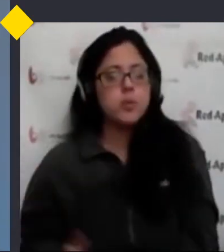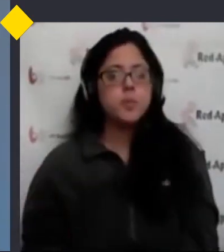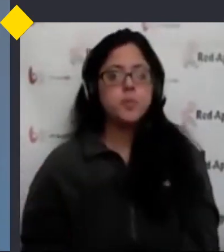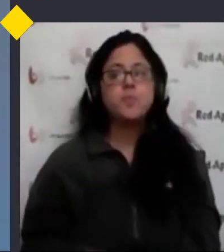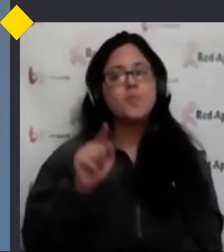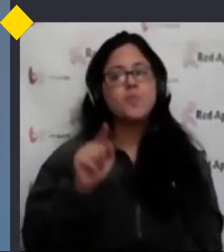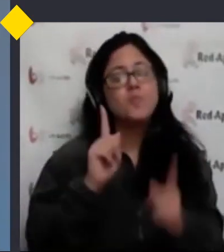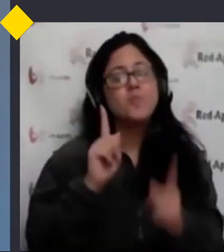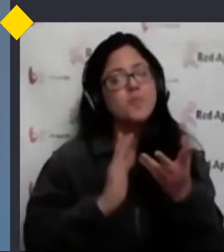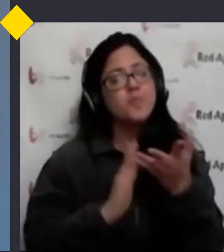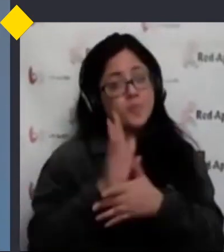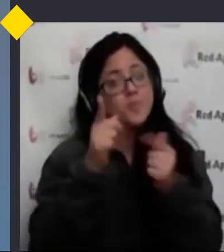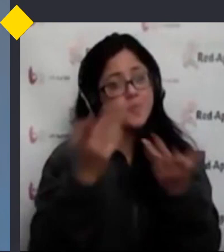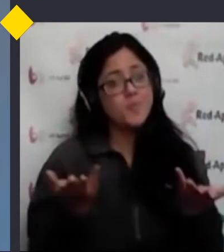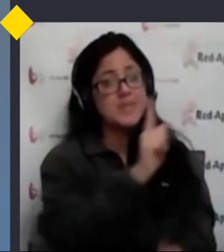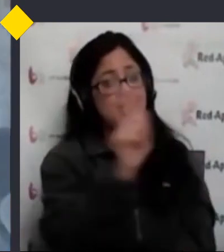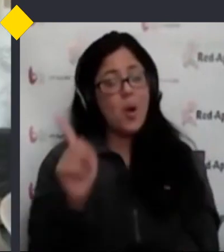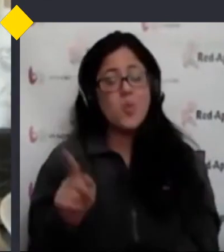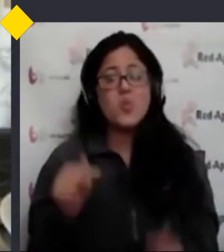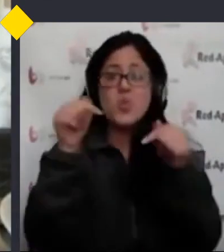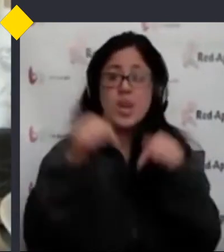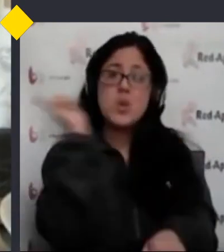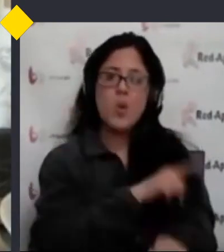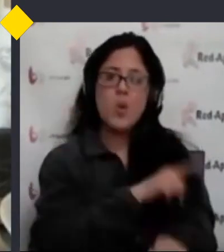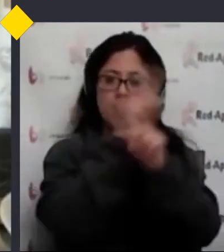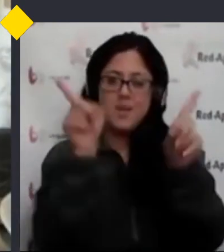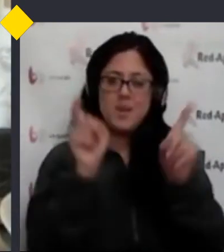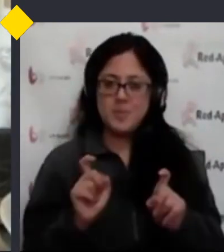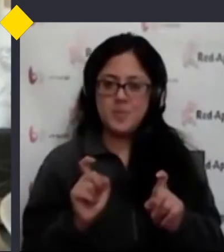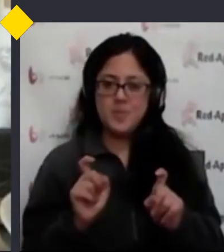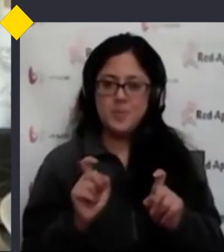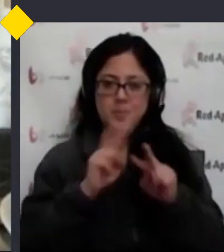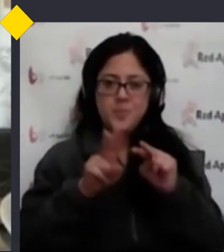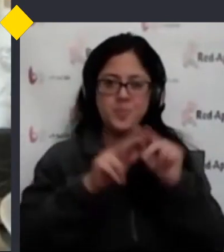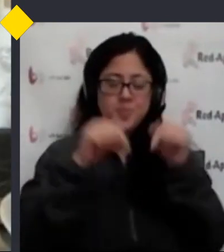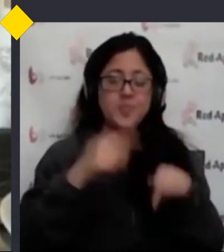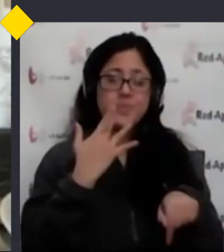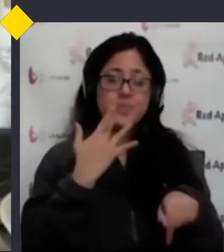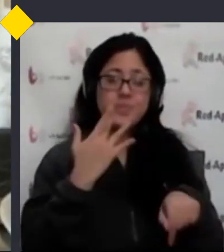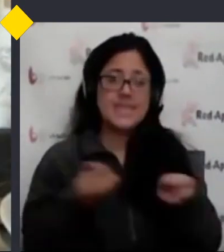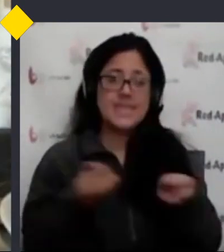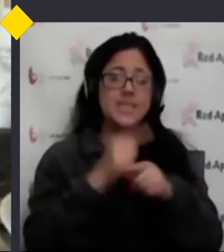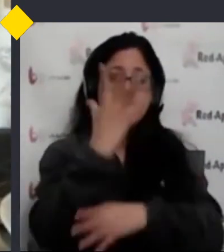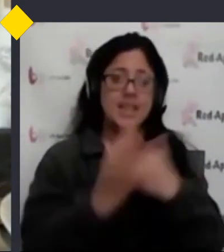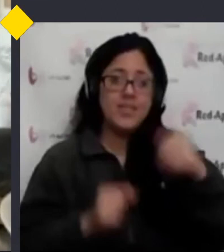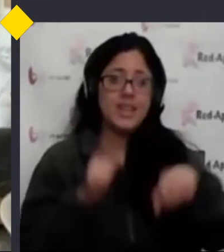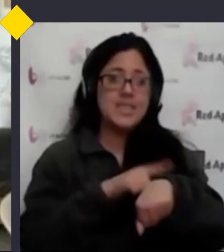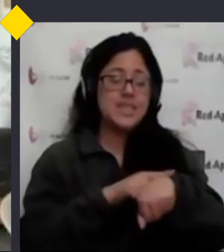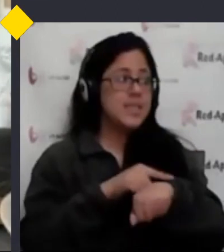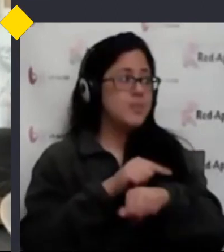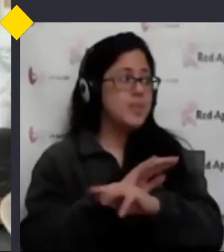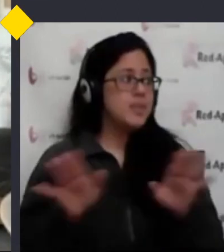¿cierto? Aquí hay una última pregunta que vamos a alcanzar a hacer hoy, porque ya estamos llegando al final, se pasa muy rápido todo esto, que